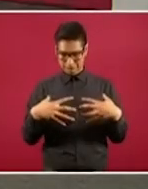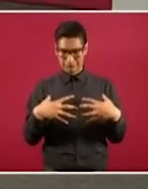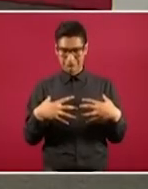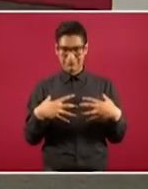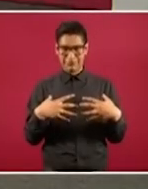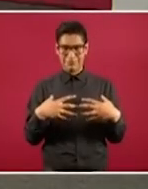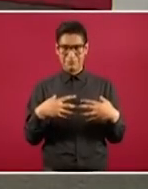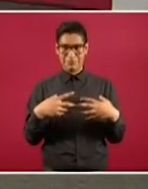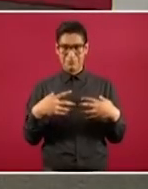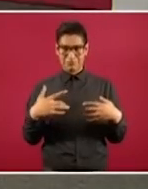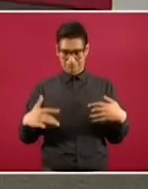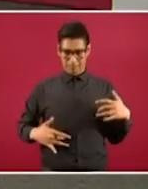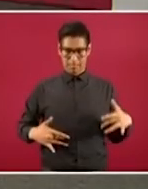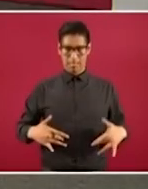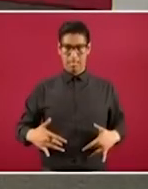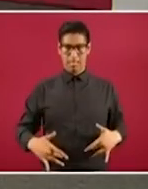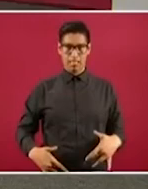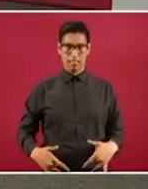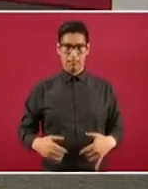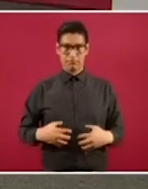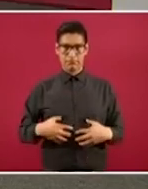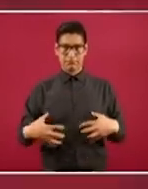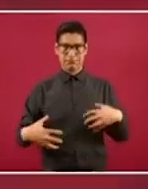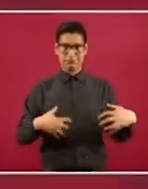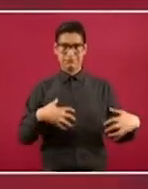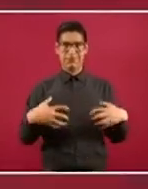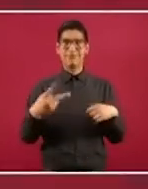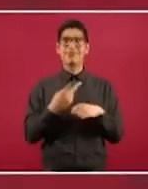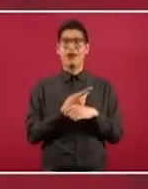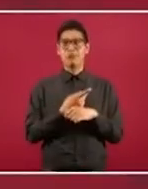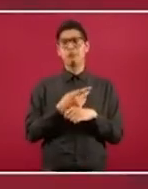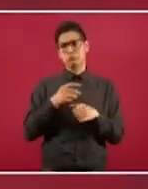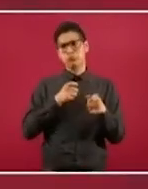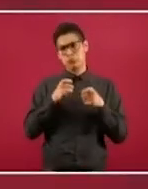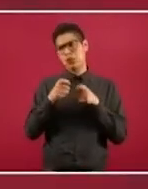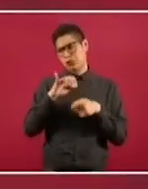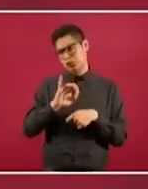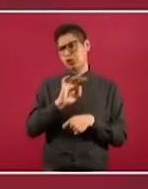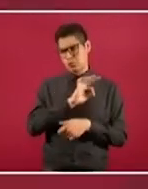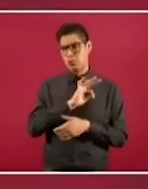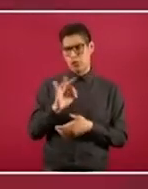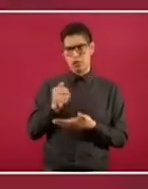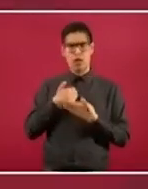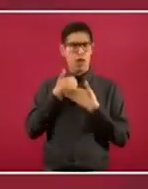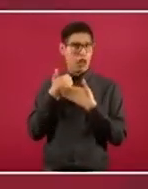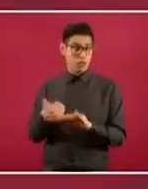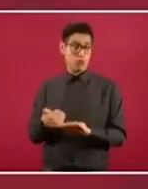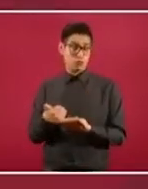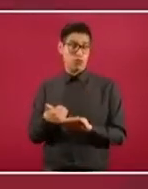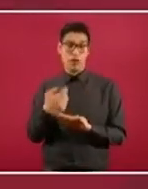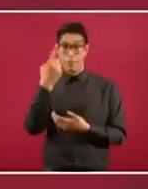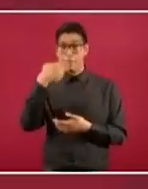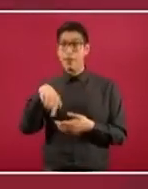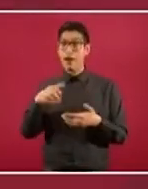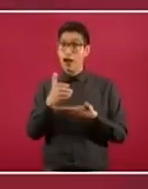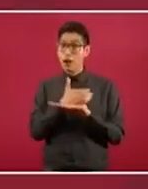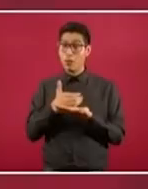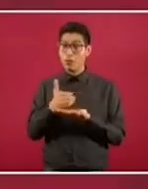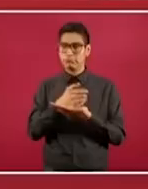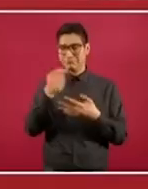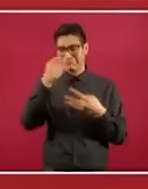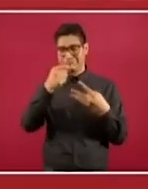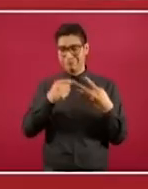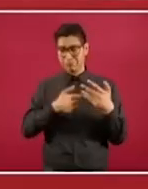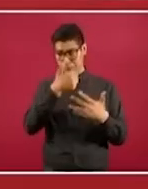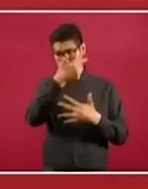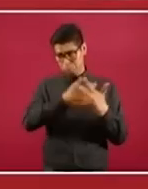los tejidos. Entonces, al controlar esa inflamación, podría también ser útil en el tratamiento de las personas. Toda esta lista de